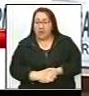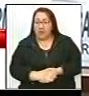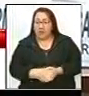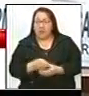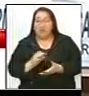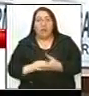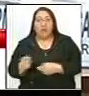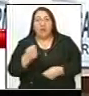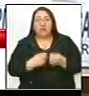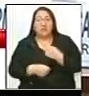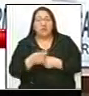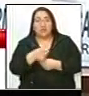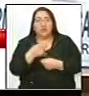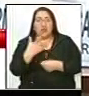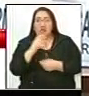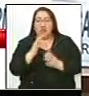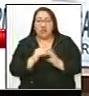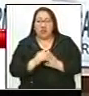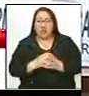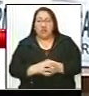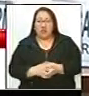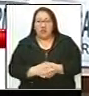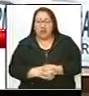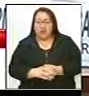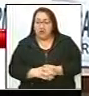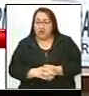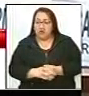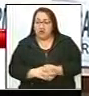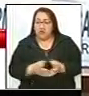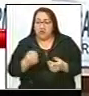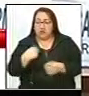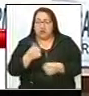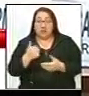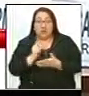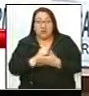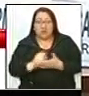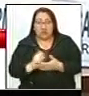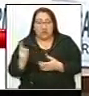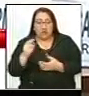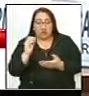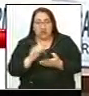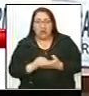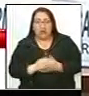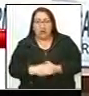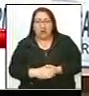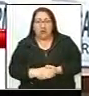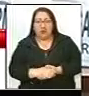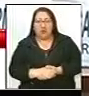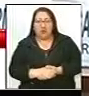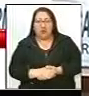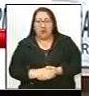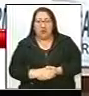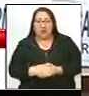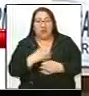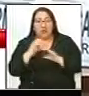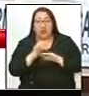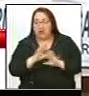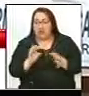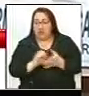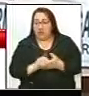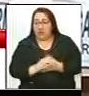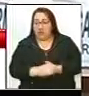negocio pagarle a Yaica esos 3 millones y tener otro tipo de contratación. Solo estoy poniendo esto en la discusión. Sí,